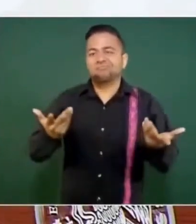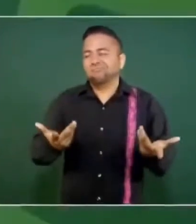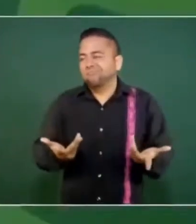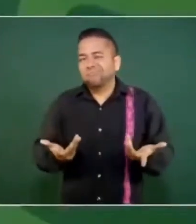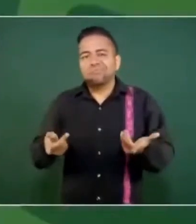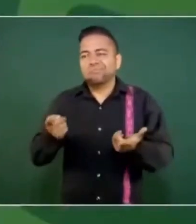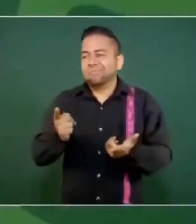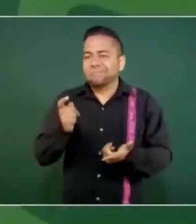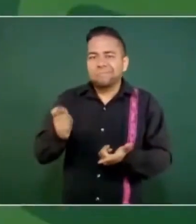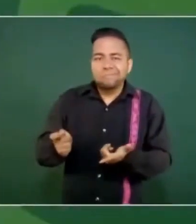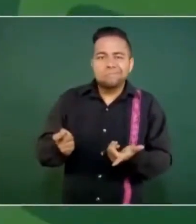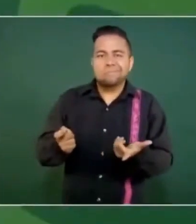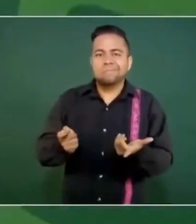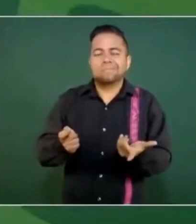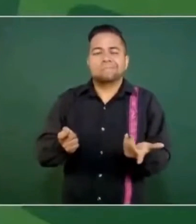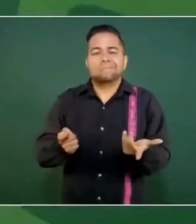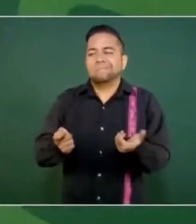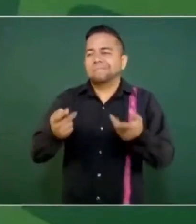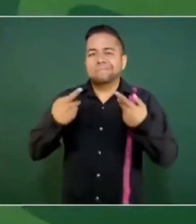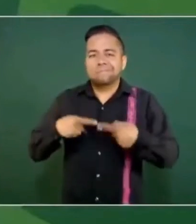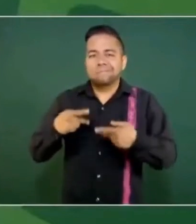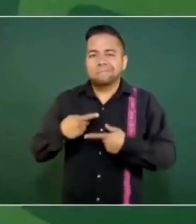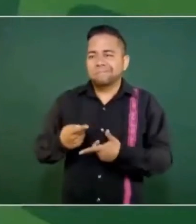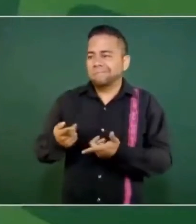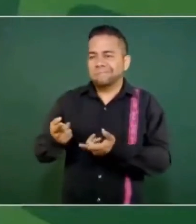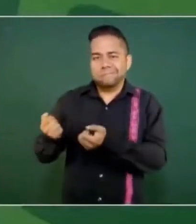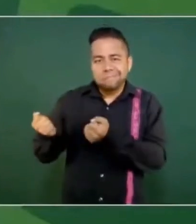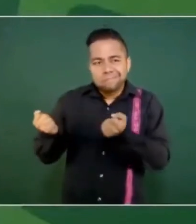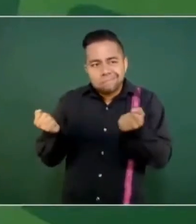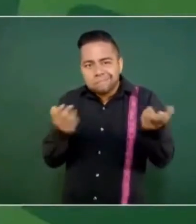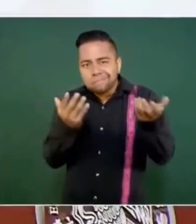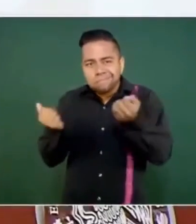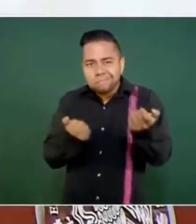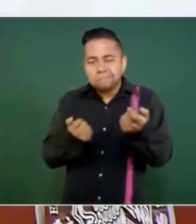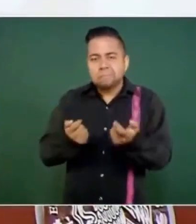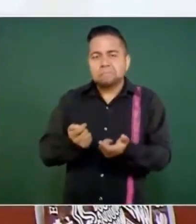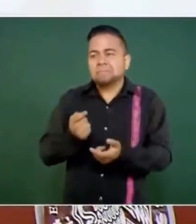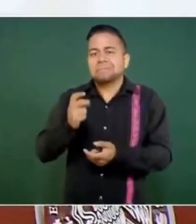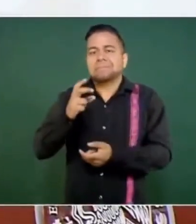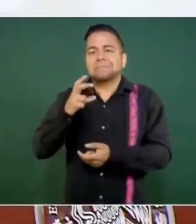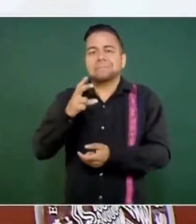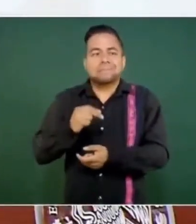que se sepa que se pueden hacer los trámites